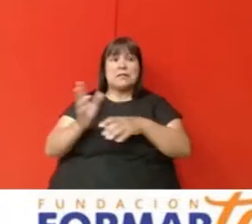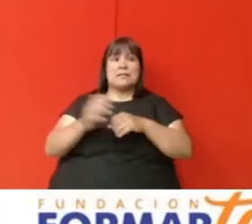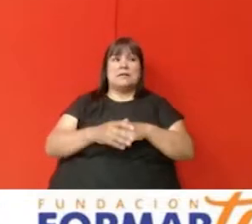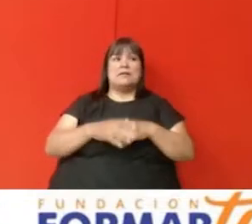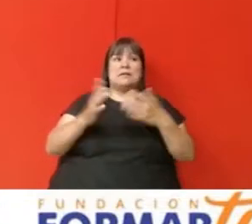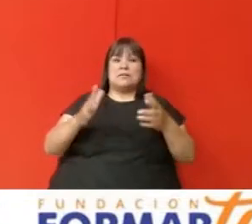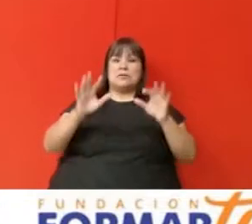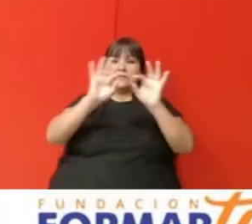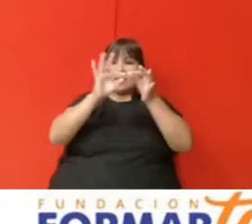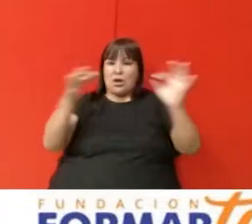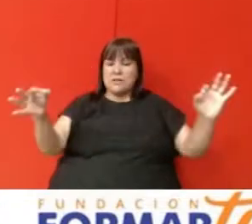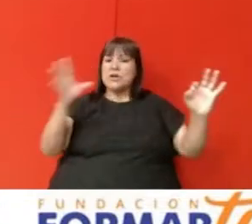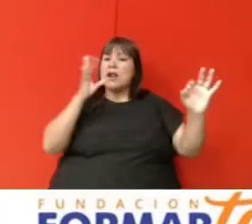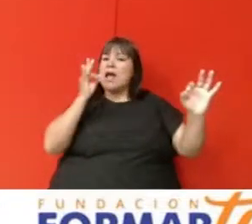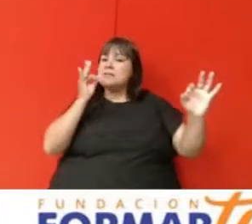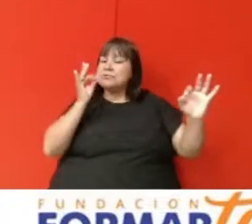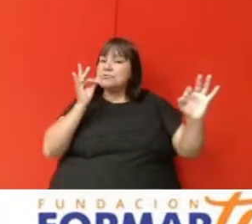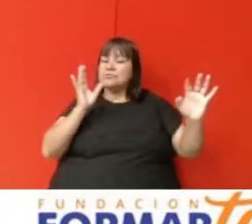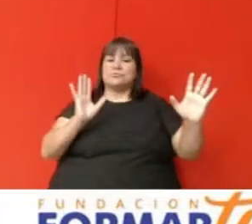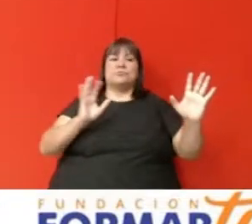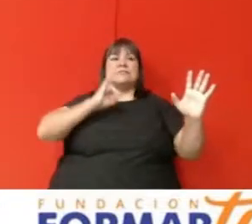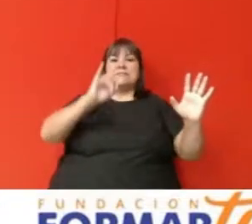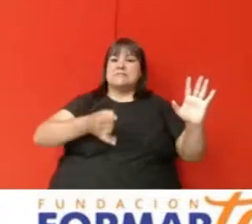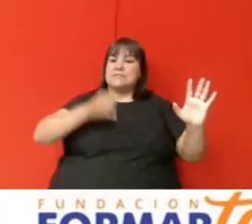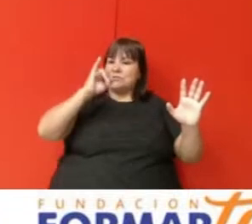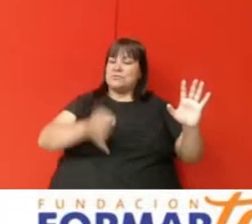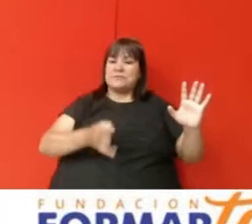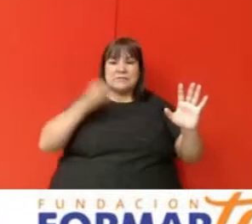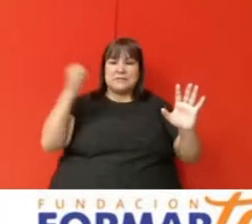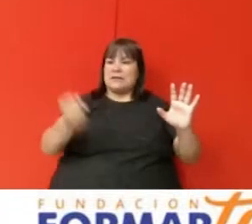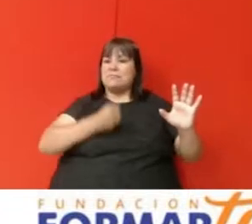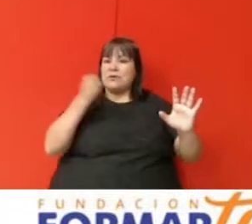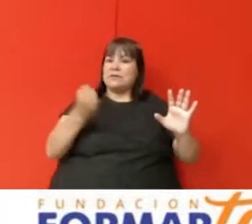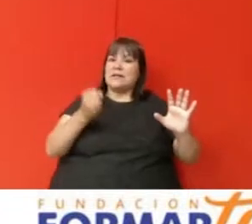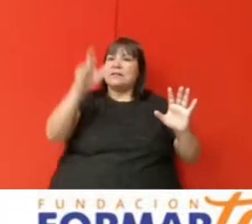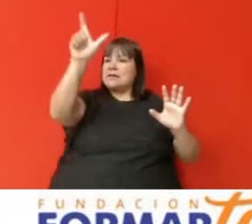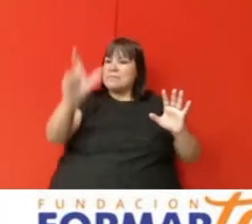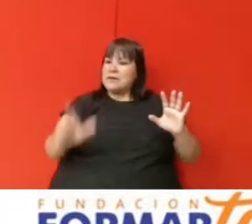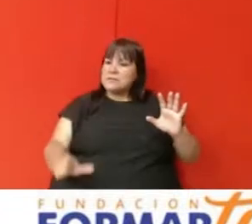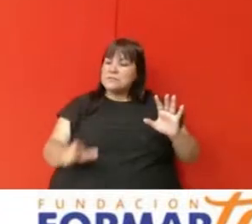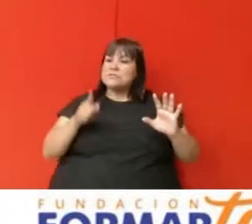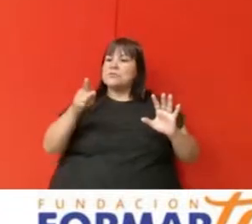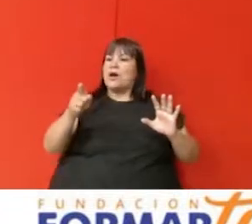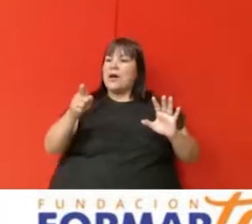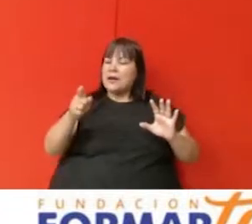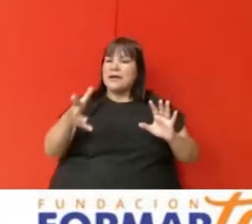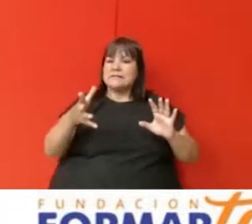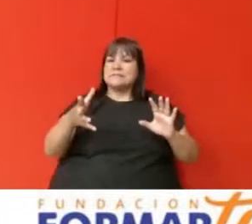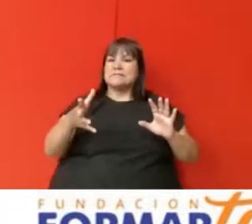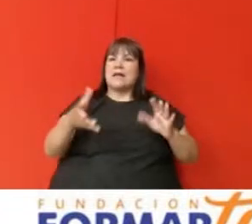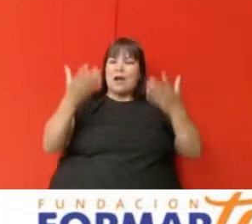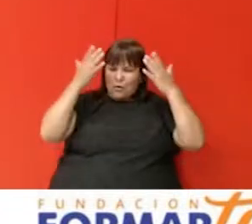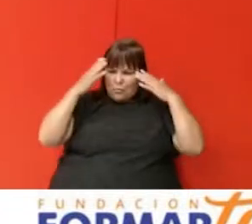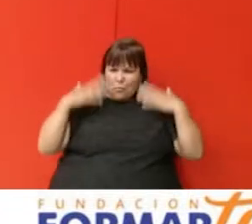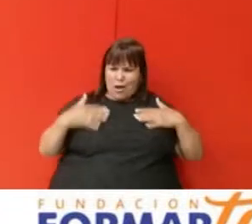esto con azul, se hace necesario el rescate del aspecto humano, espiritual y transpersonal.